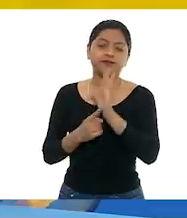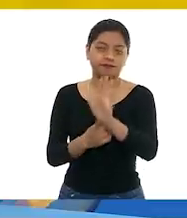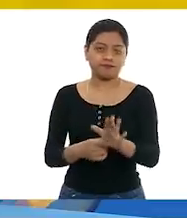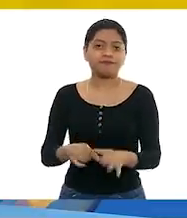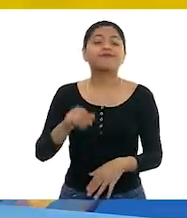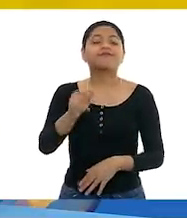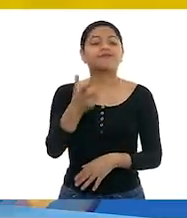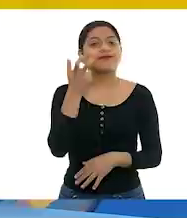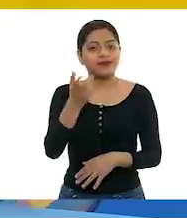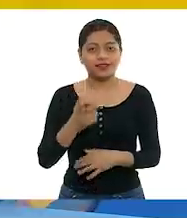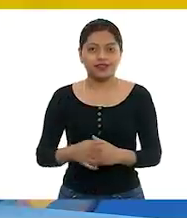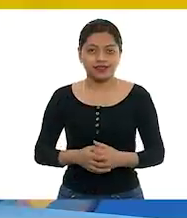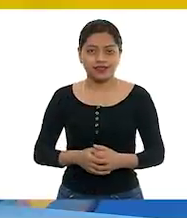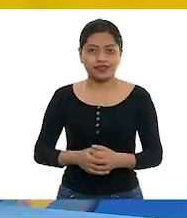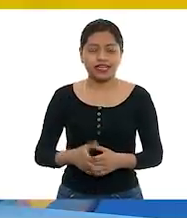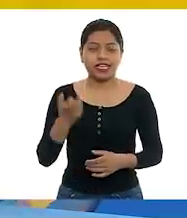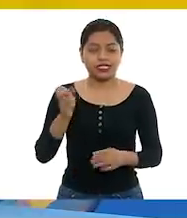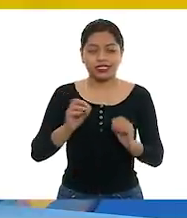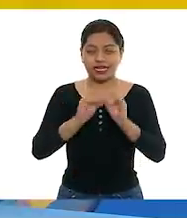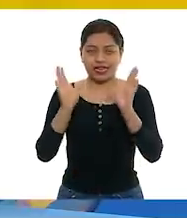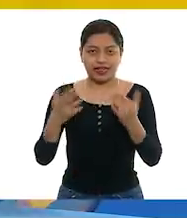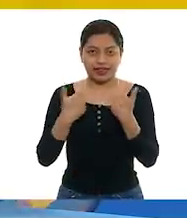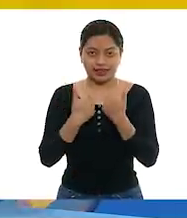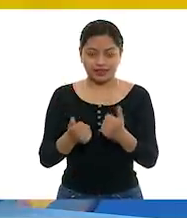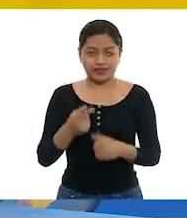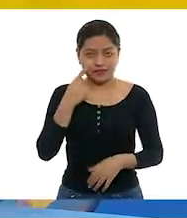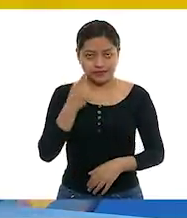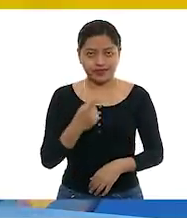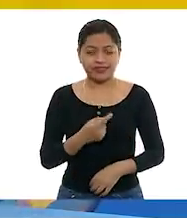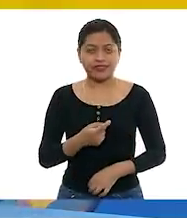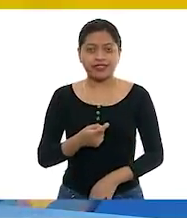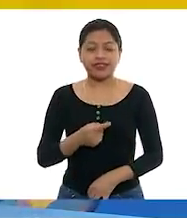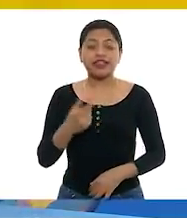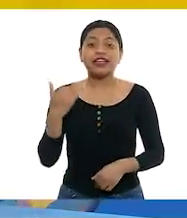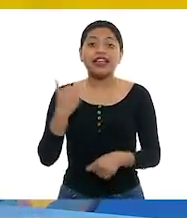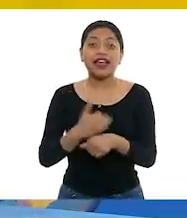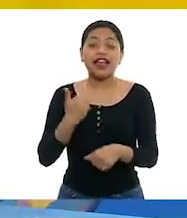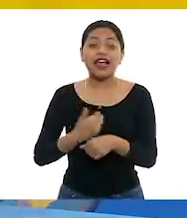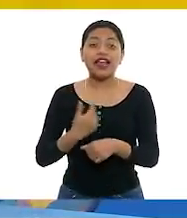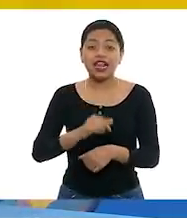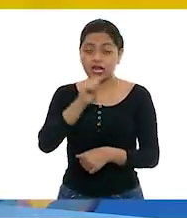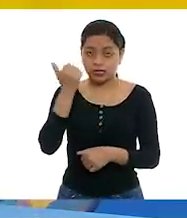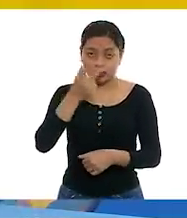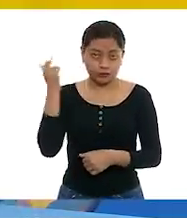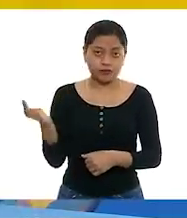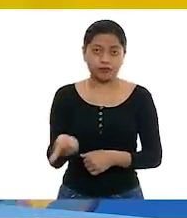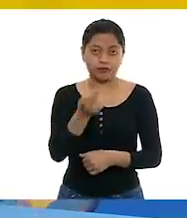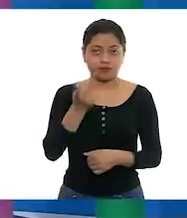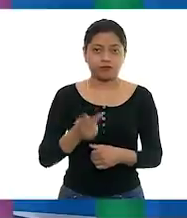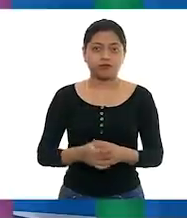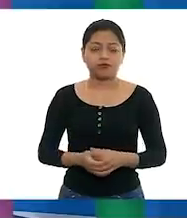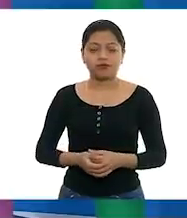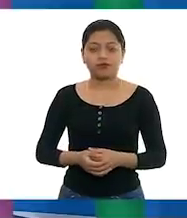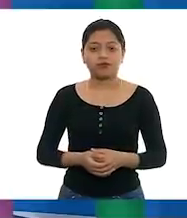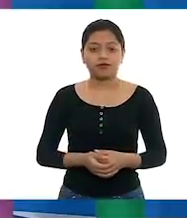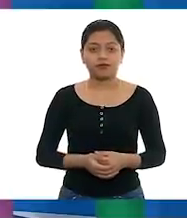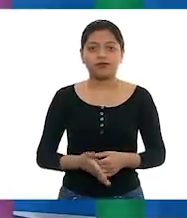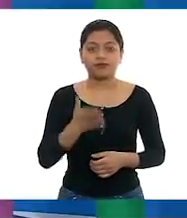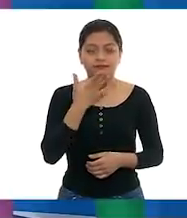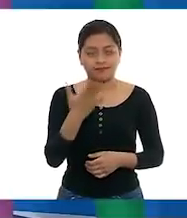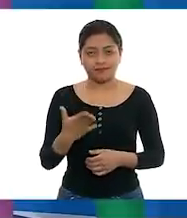Exacto, esto ya está más claro, ¿no? ¿Qué les parece ahora si pasamos a la siguiente pregunta? Sí, y